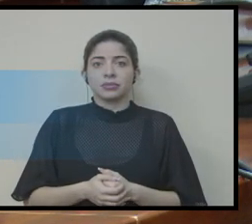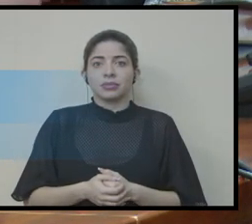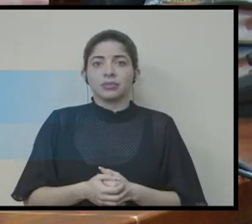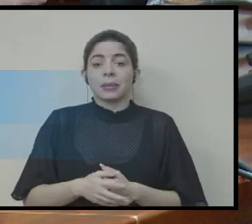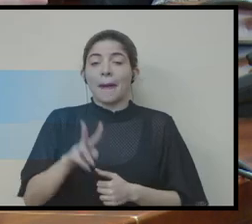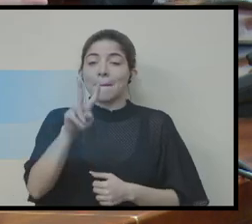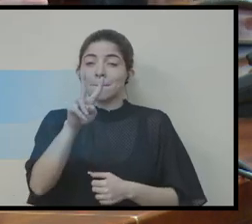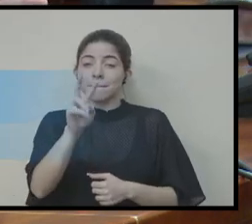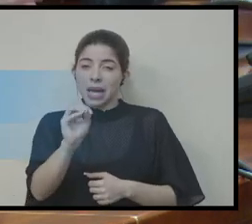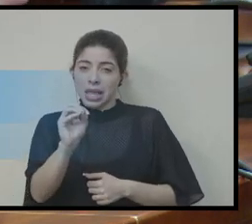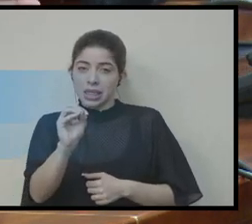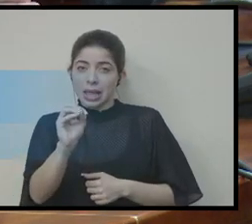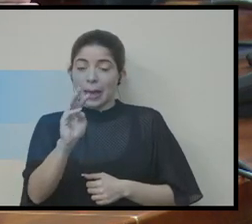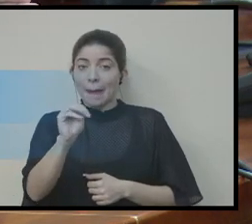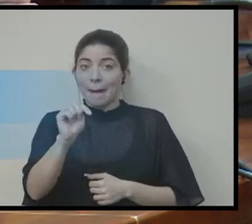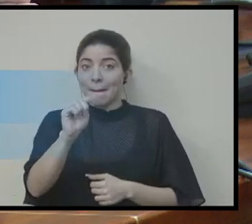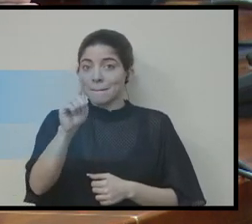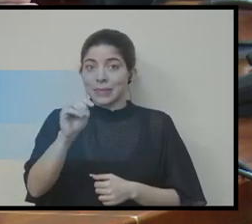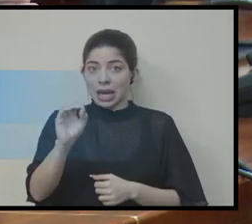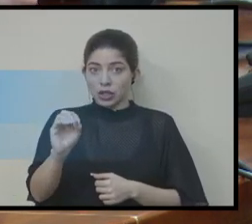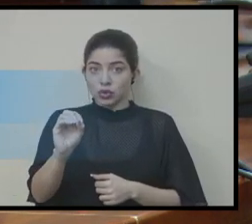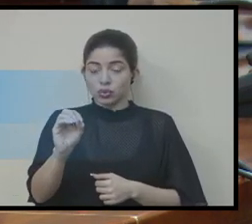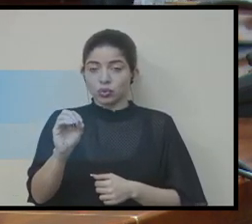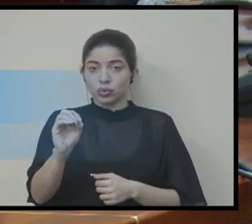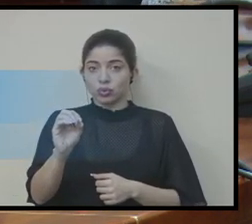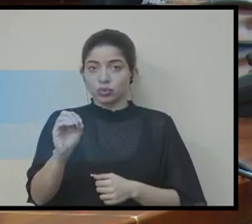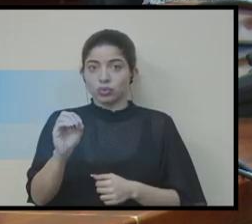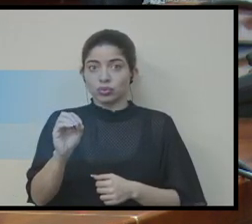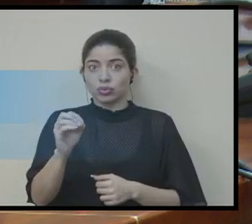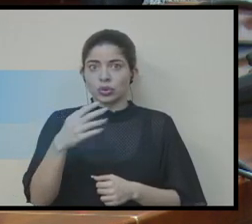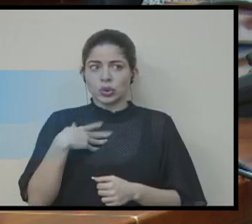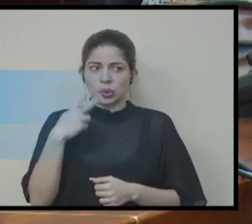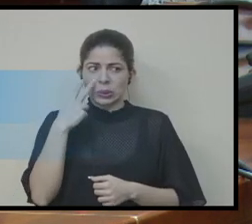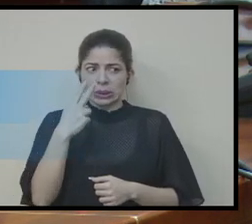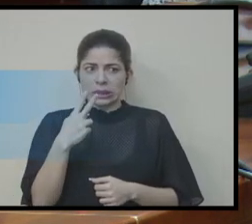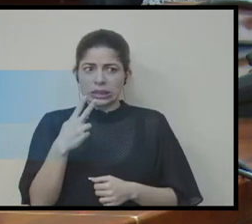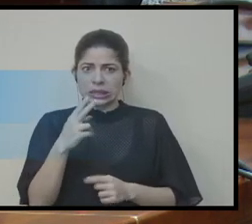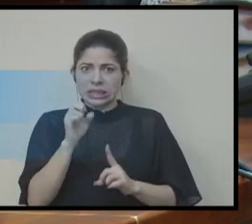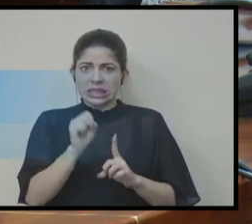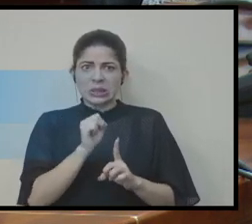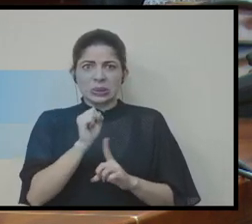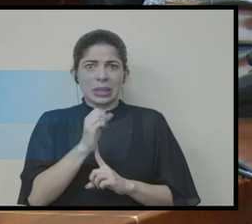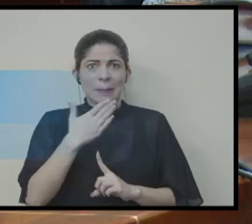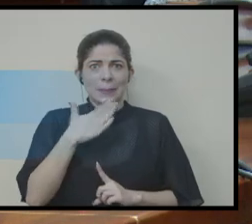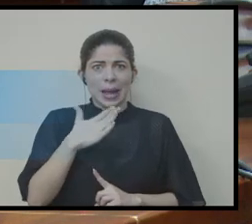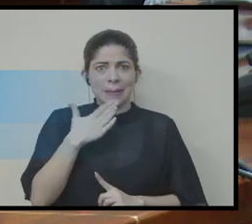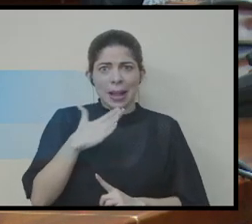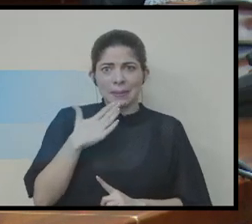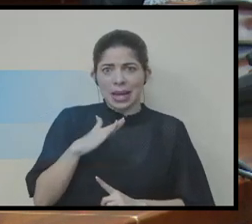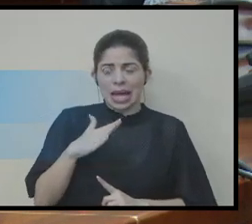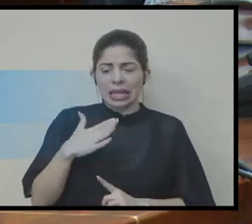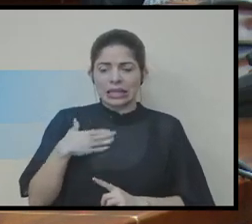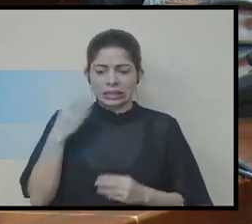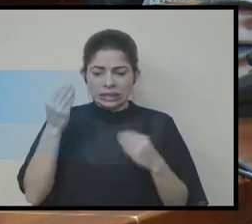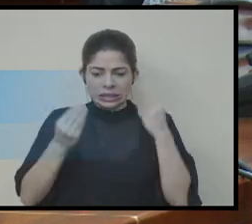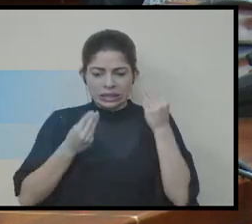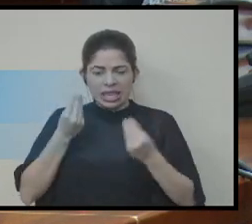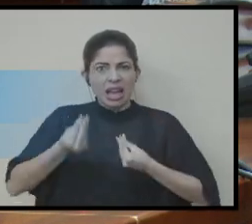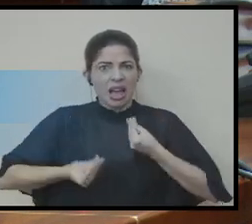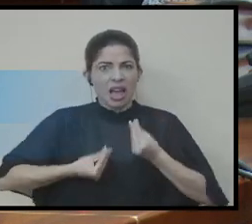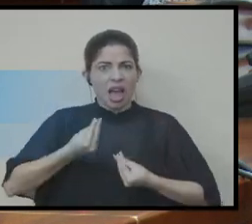El 20 de marzo ya veo que la cosa se pone mal. Y yo, ok, ¿qué